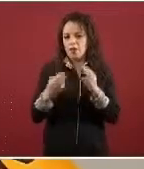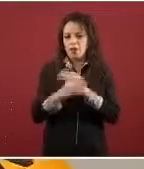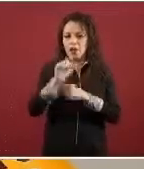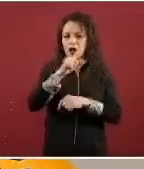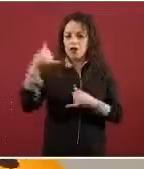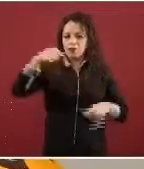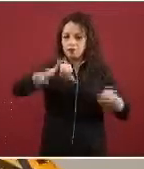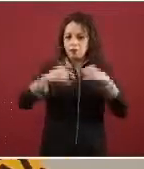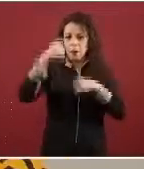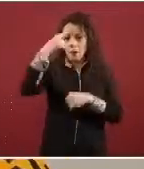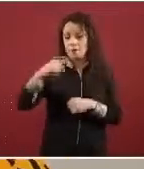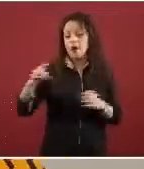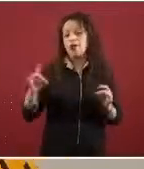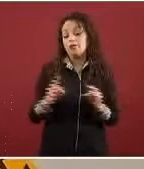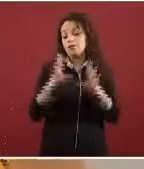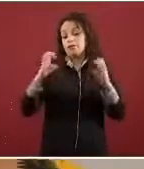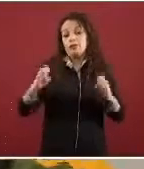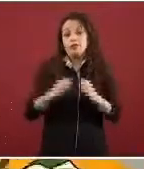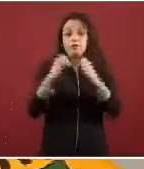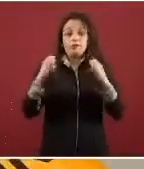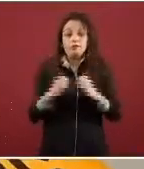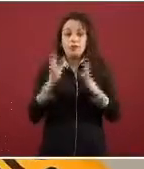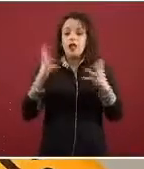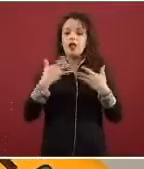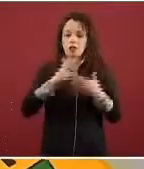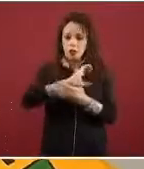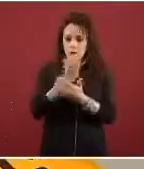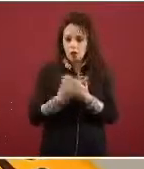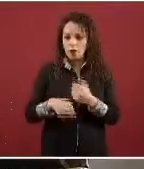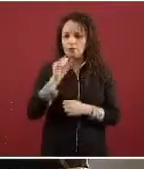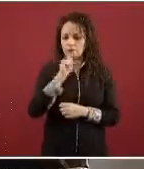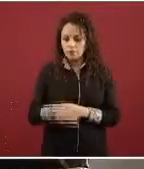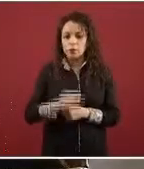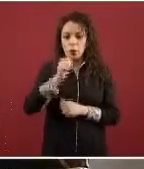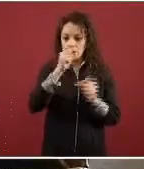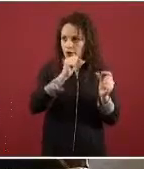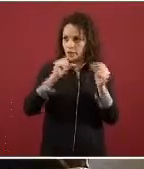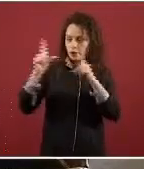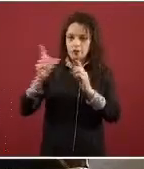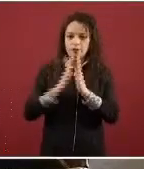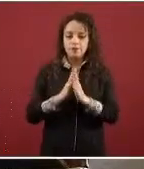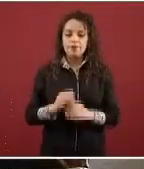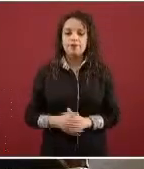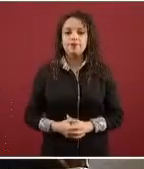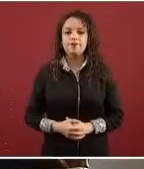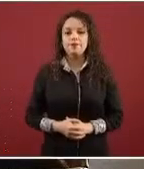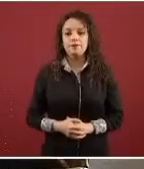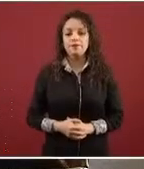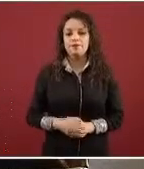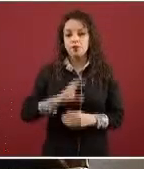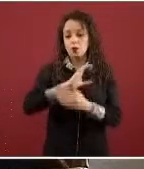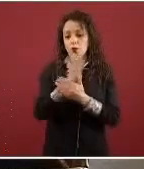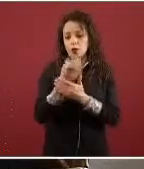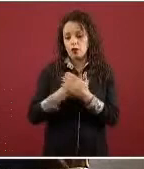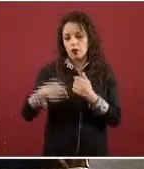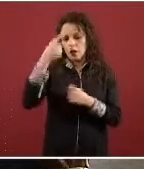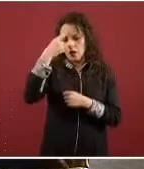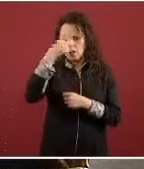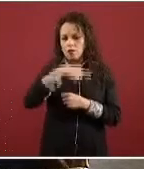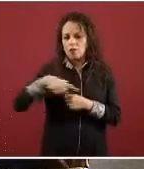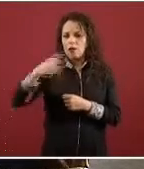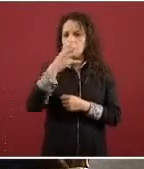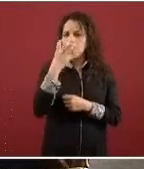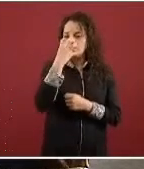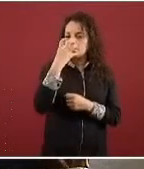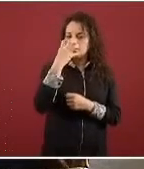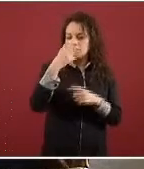atención de emergencias, también se hicieron los contratos. La que sigue, por favor. La contratación del servicio de oxígeno medicinal